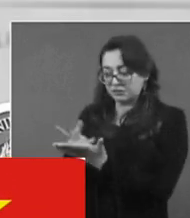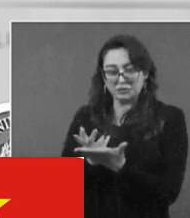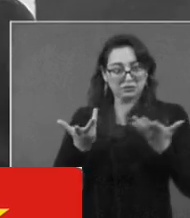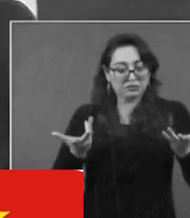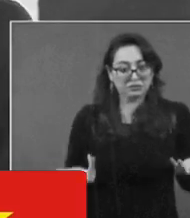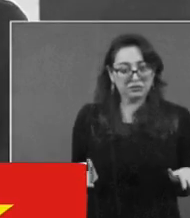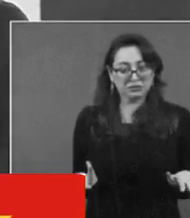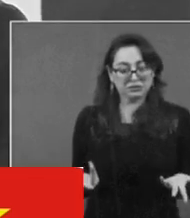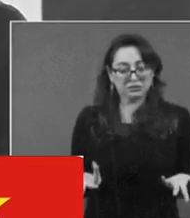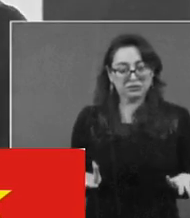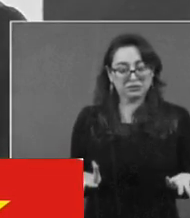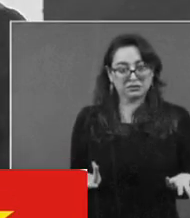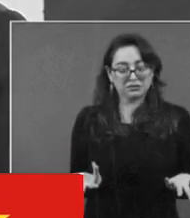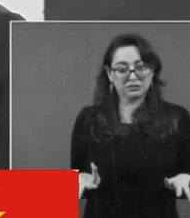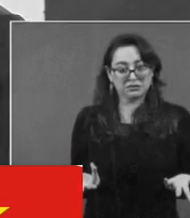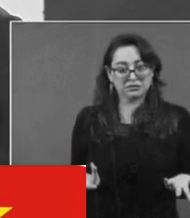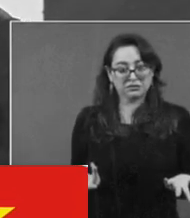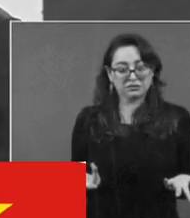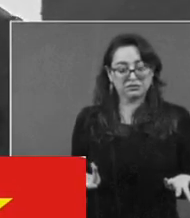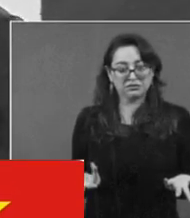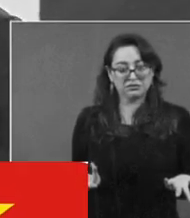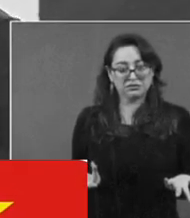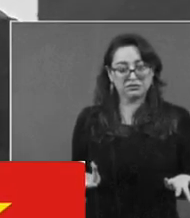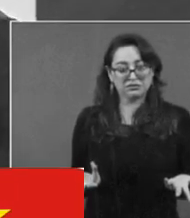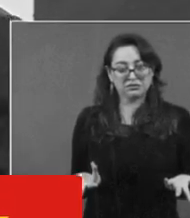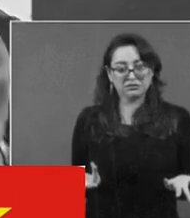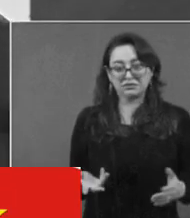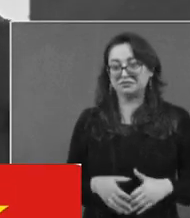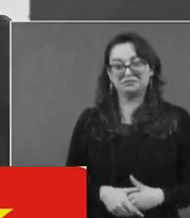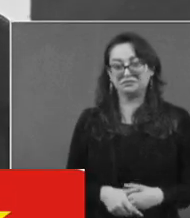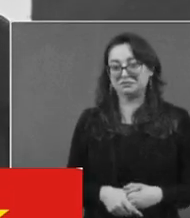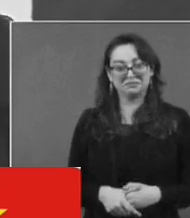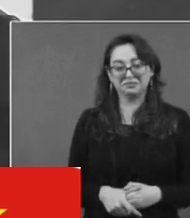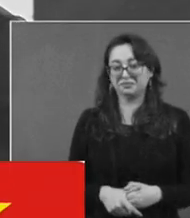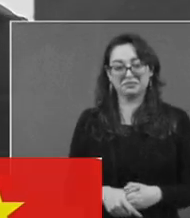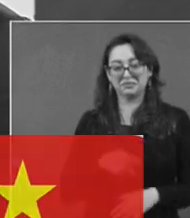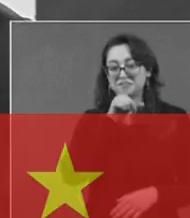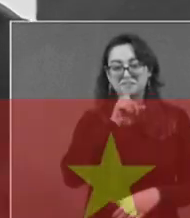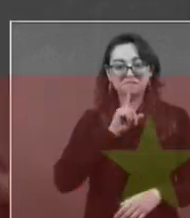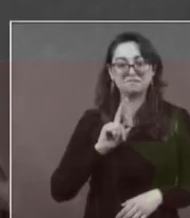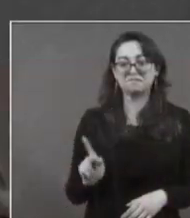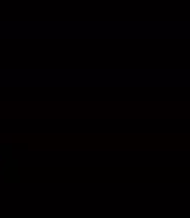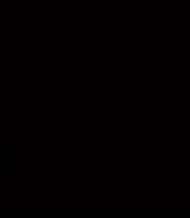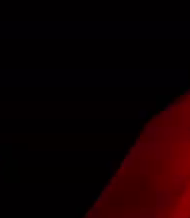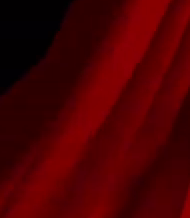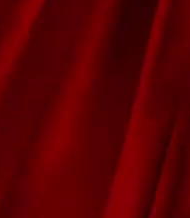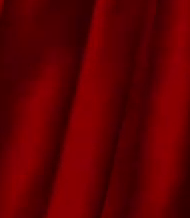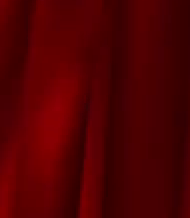Nada. Pura simulación.